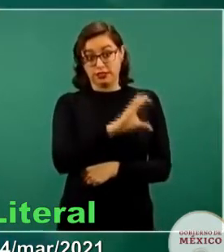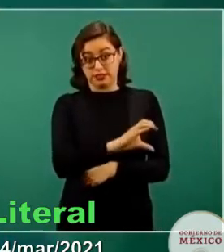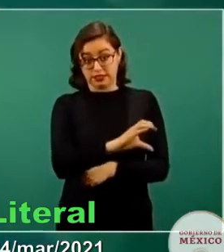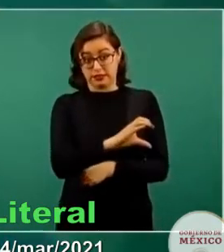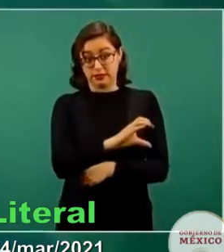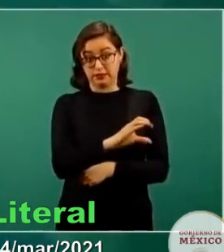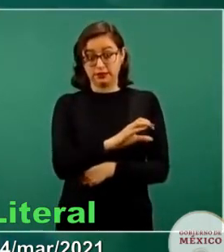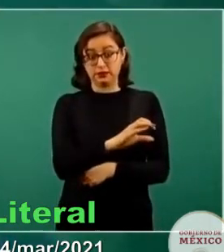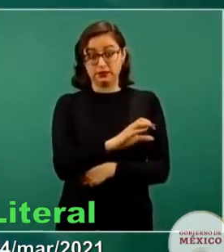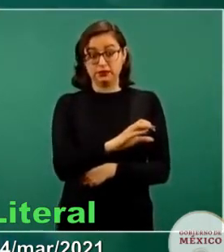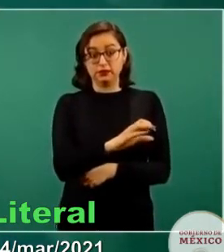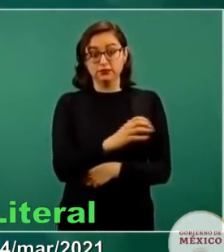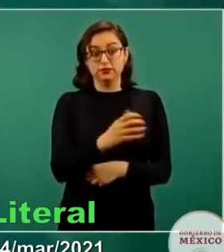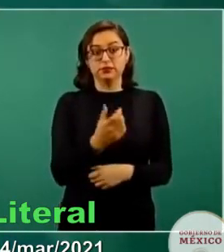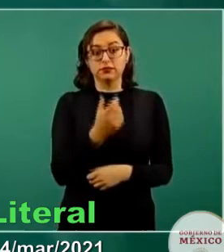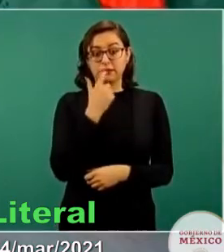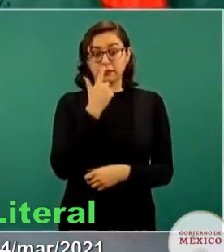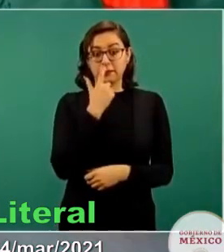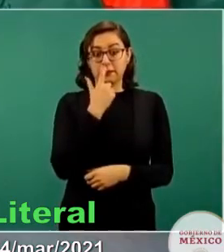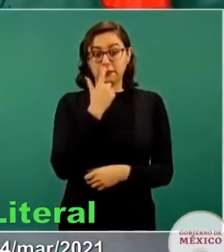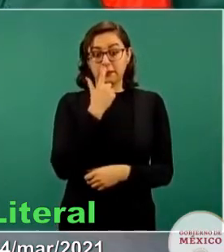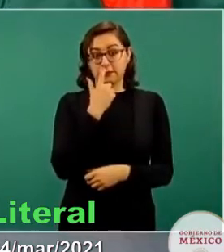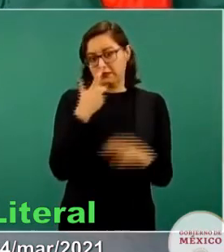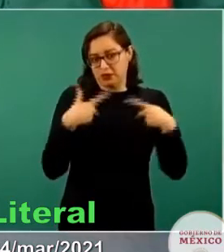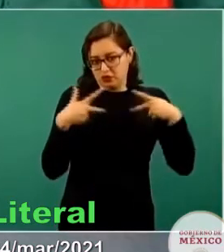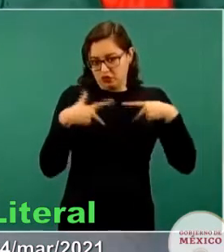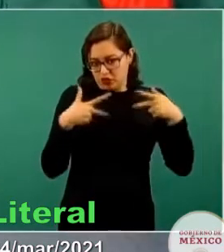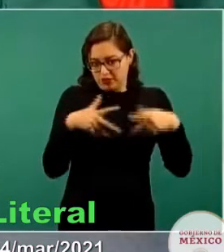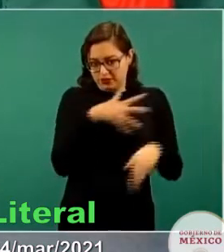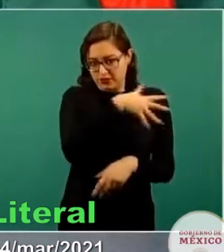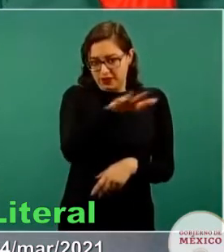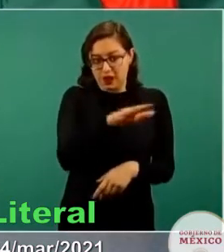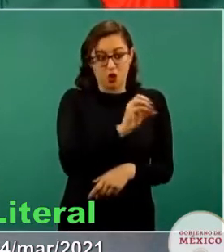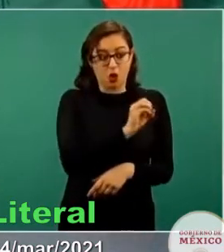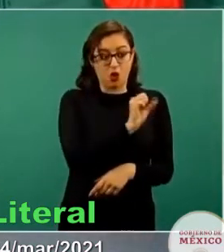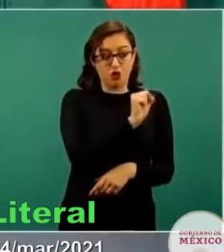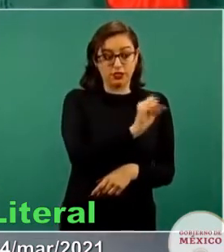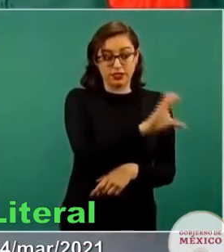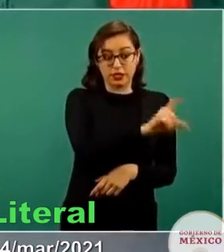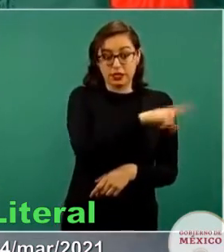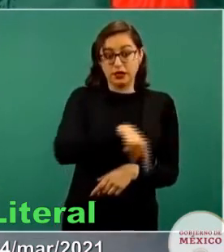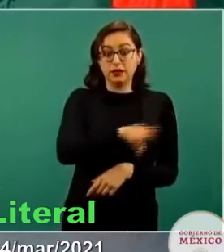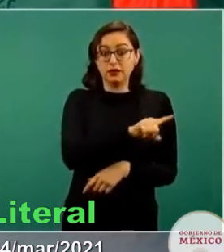antes se conocía como pueblo, se quedaron callados